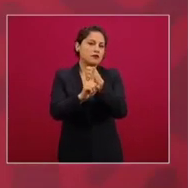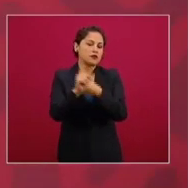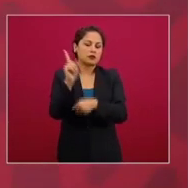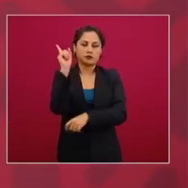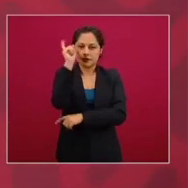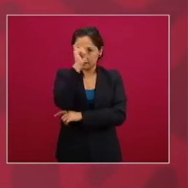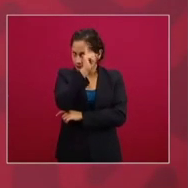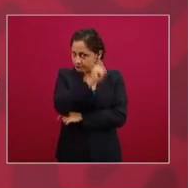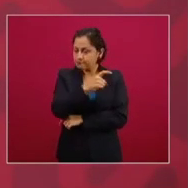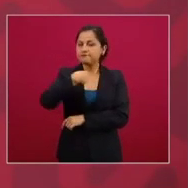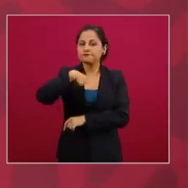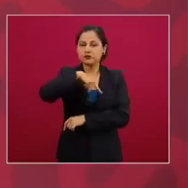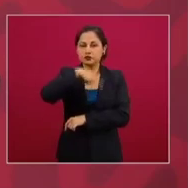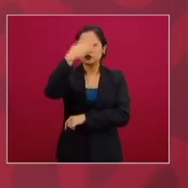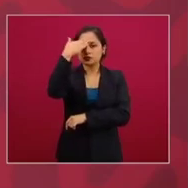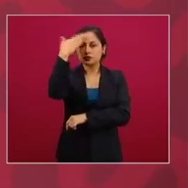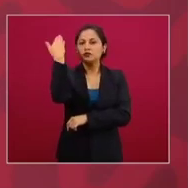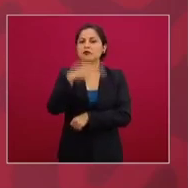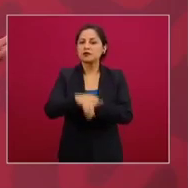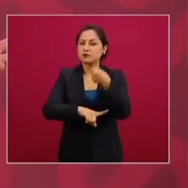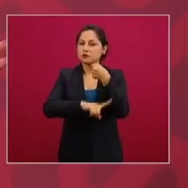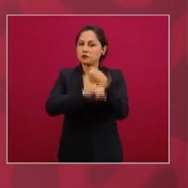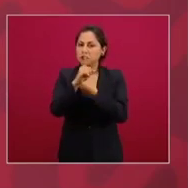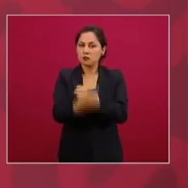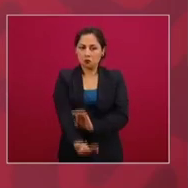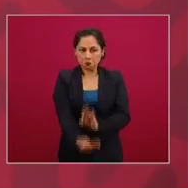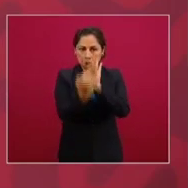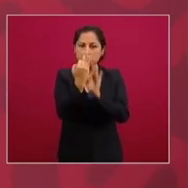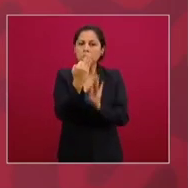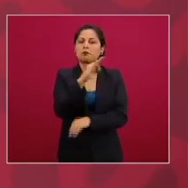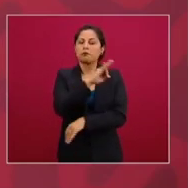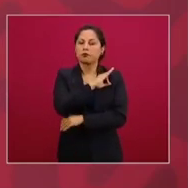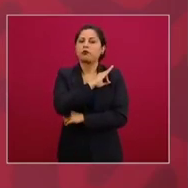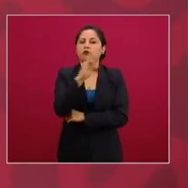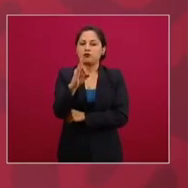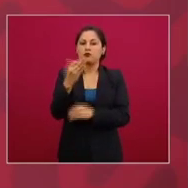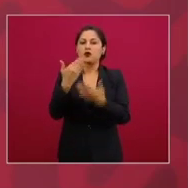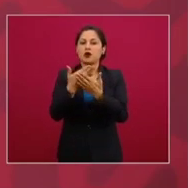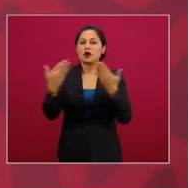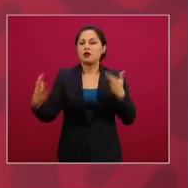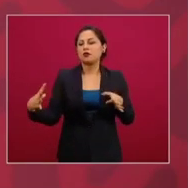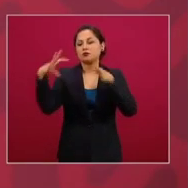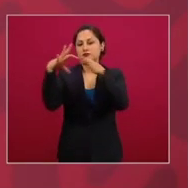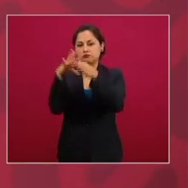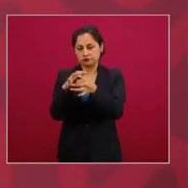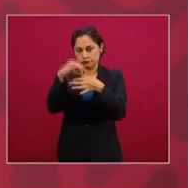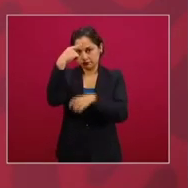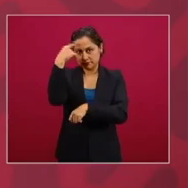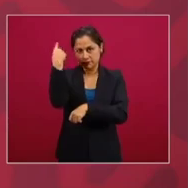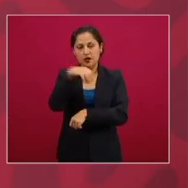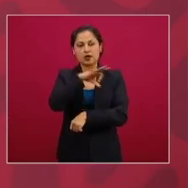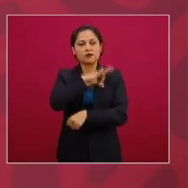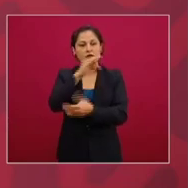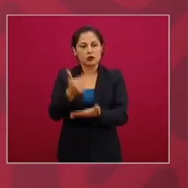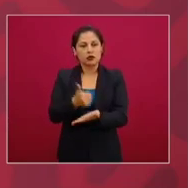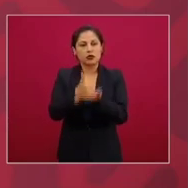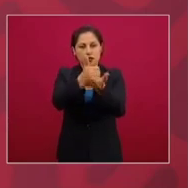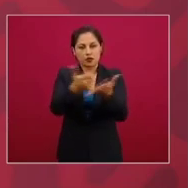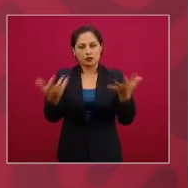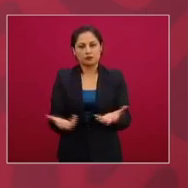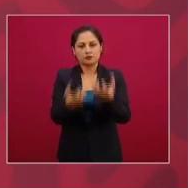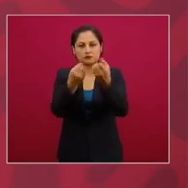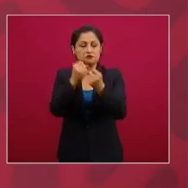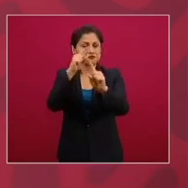que tenemos que enfrentar un reto difícil, se ha trabajado de manera conjunta para poder presentar este ejercicio. La idea es que la población, como